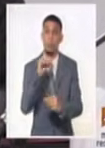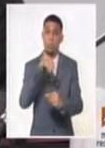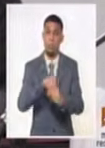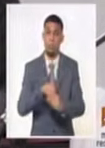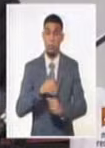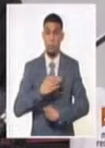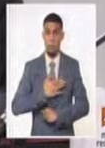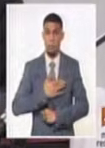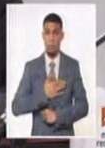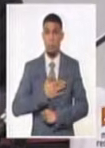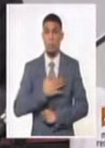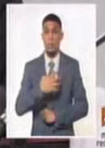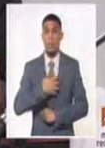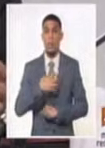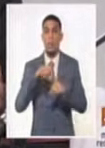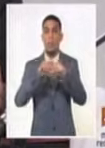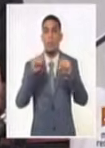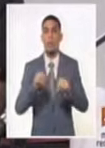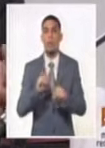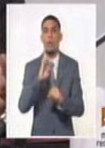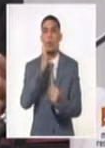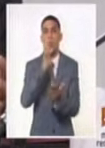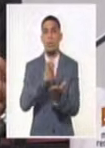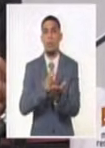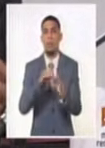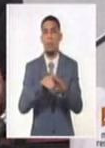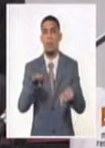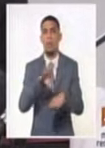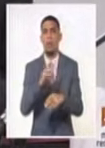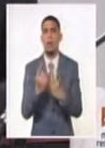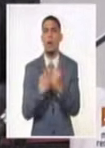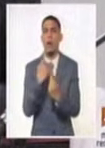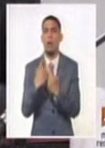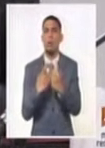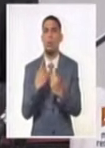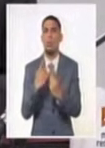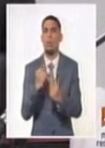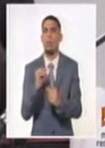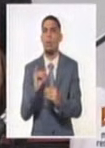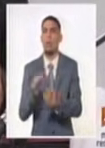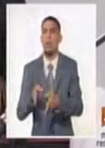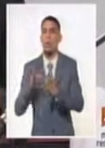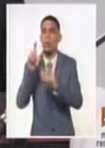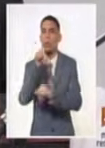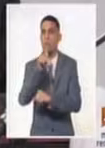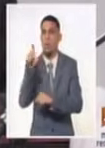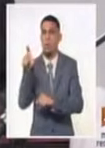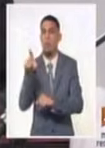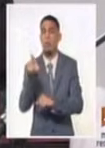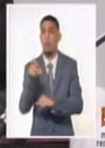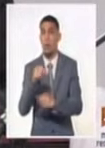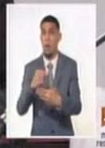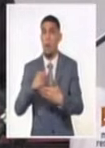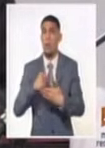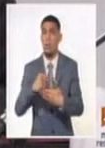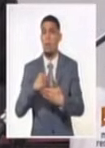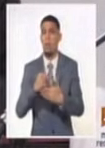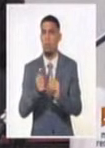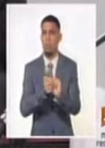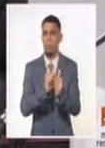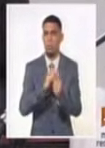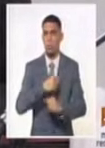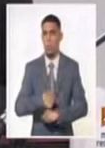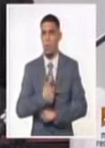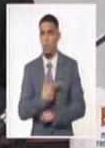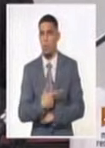nuestro sistema de educación superior está también que hay varios organismos formadores, hablaba la cultura, habló el deporte, pero también nuestras